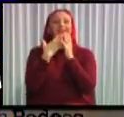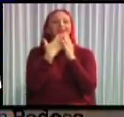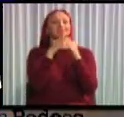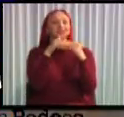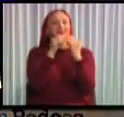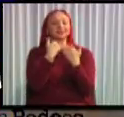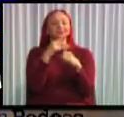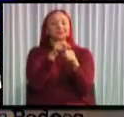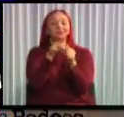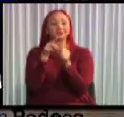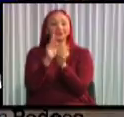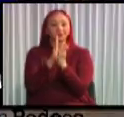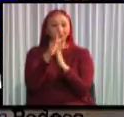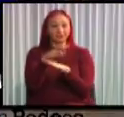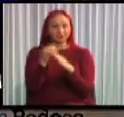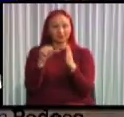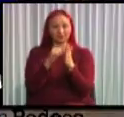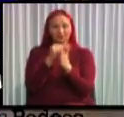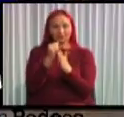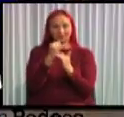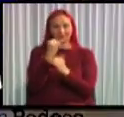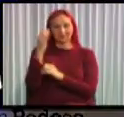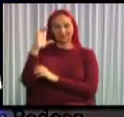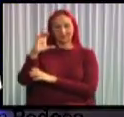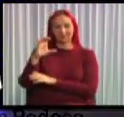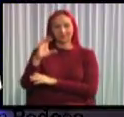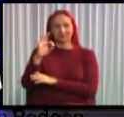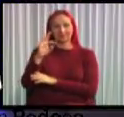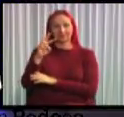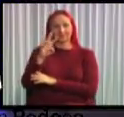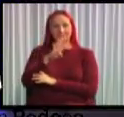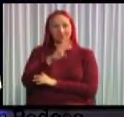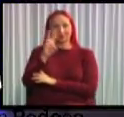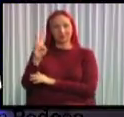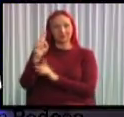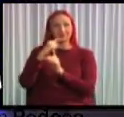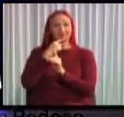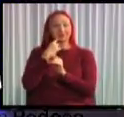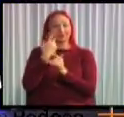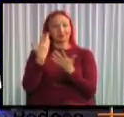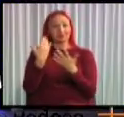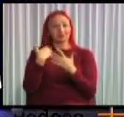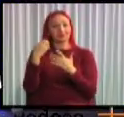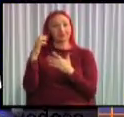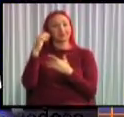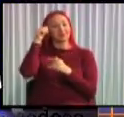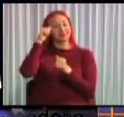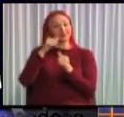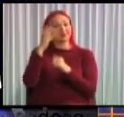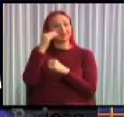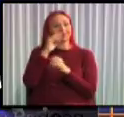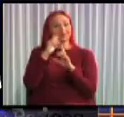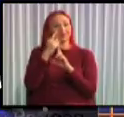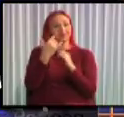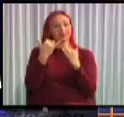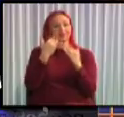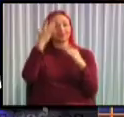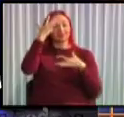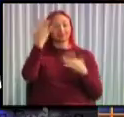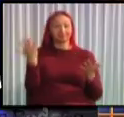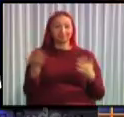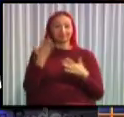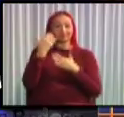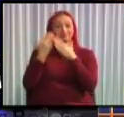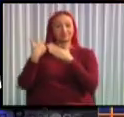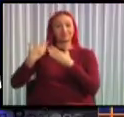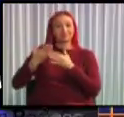que ya están participando a través de la página del Facebook de Sin Rodeos. Extra TV 42 dice don Ever Herrera, lindo recuerdo, la sociedad actual está enferma,